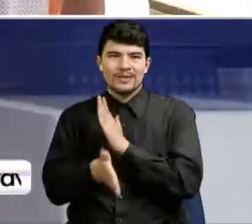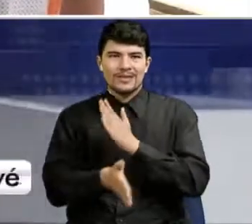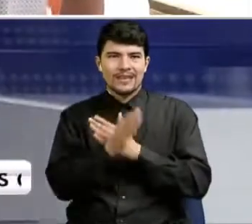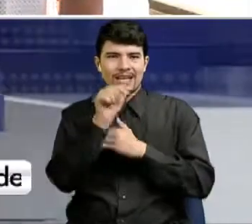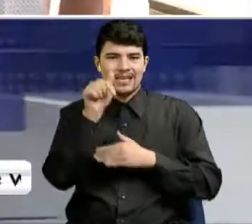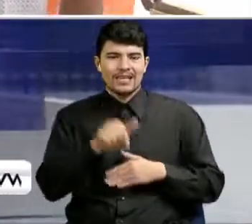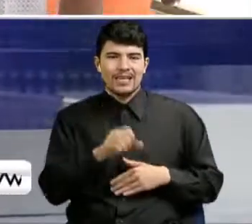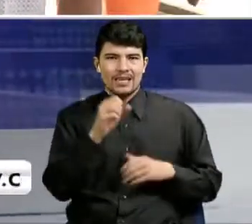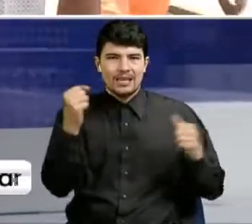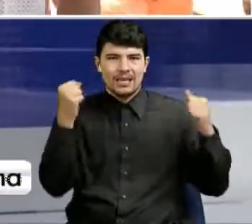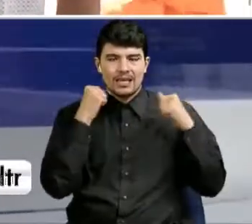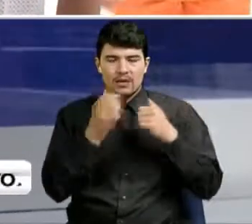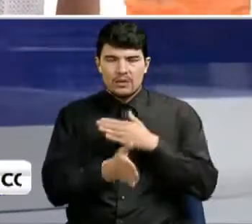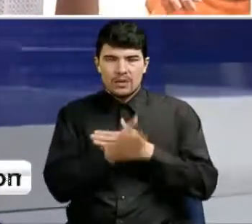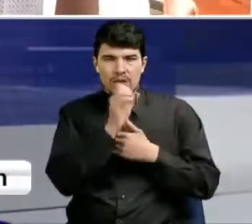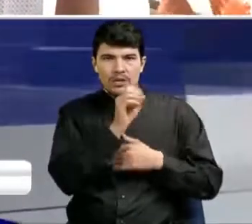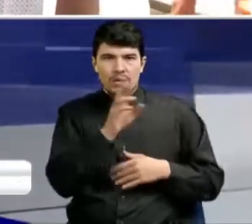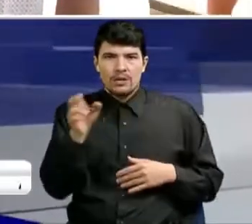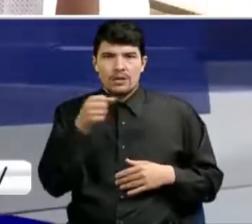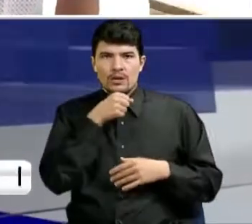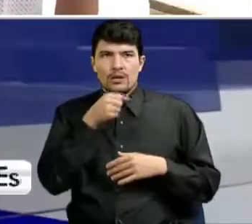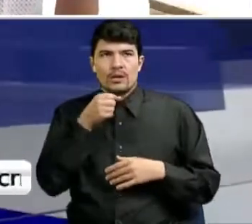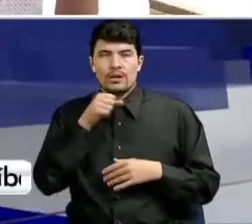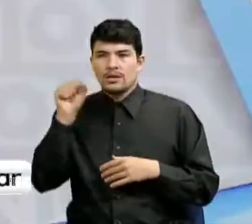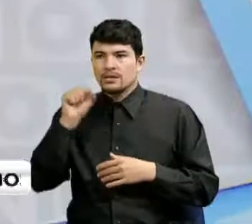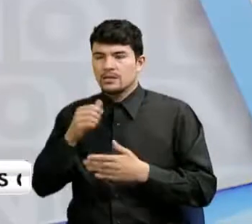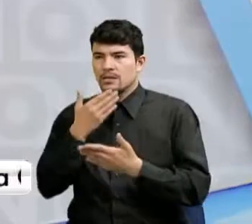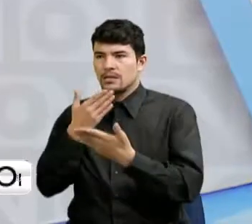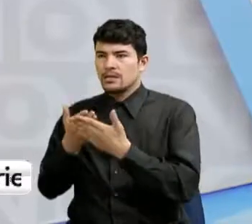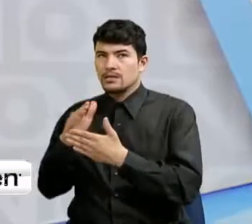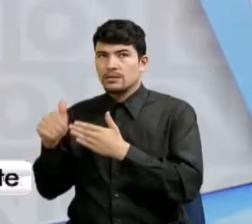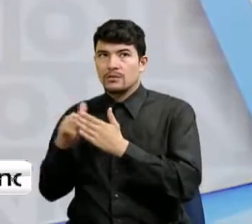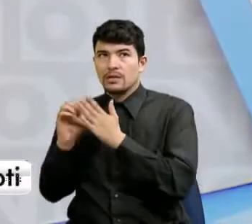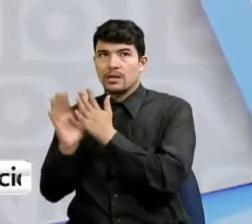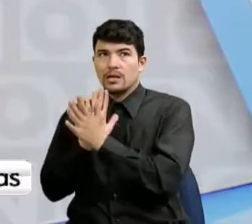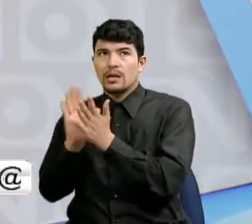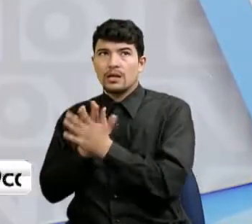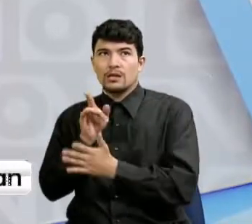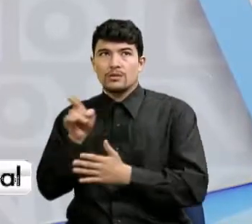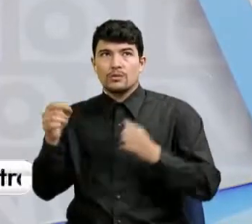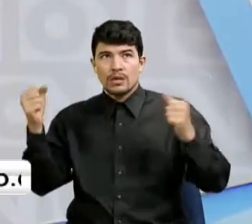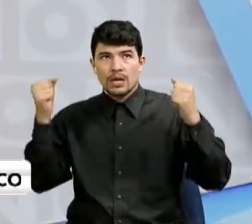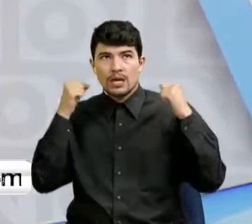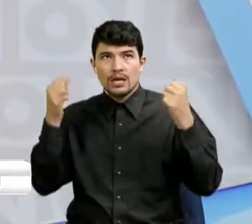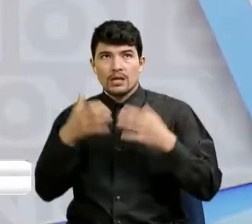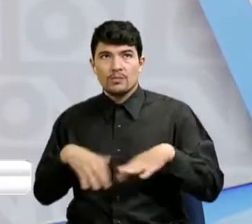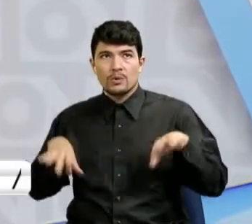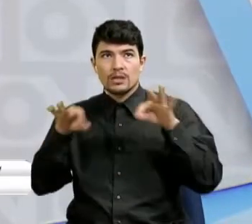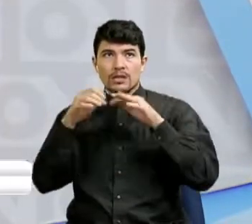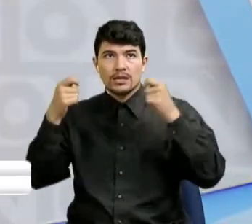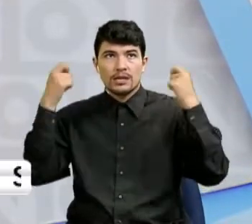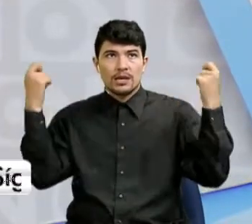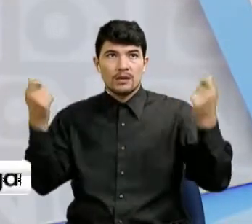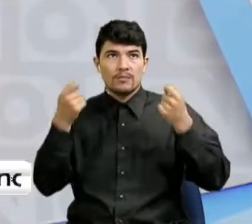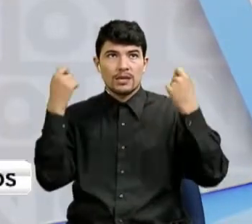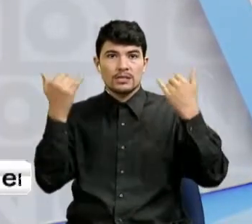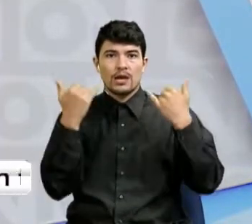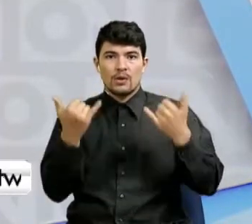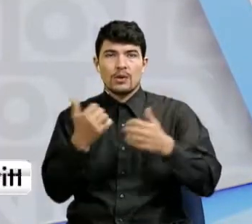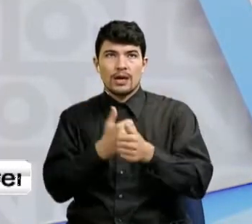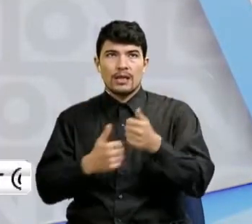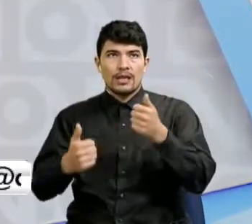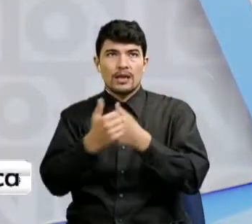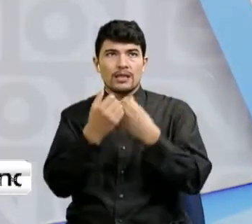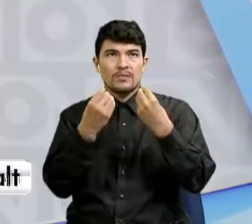piedecuesta sigan ustedes con más información richard gracias por todos los detalles que tiene desde piedecuesta importantes campañas que se adelantan en pro